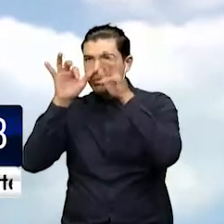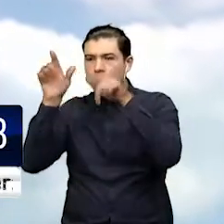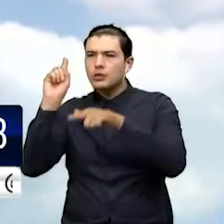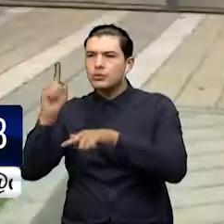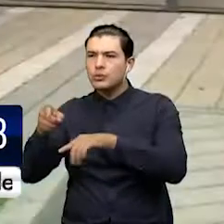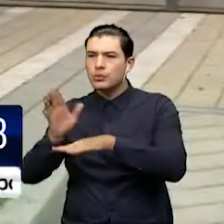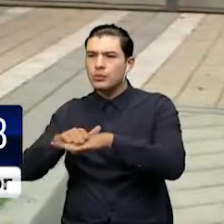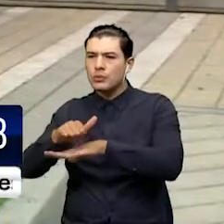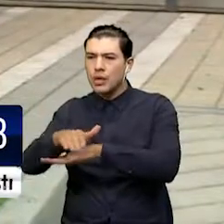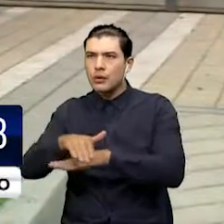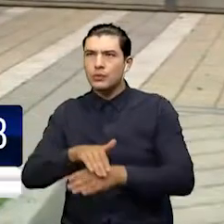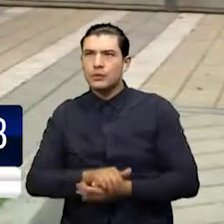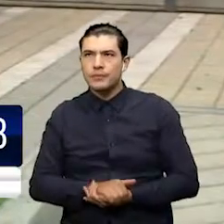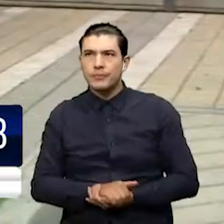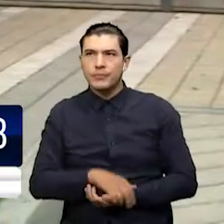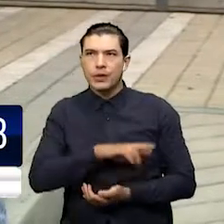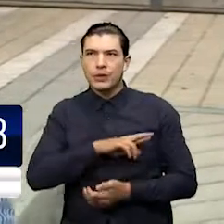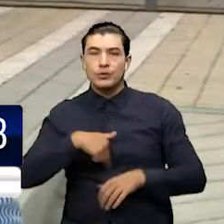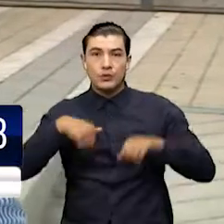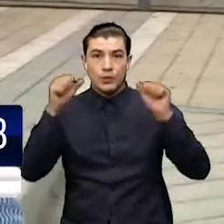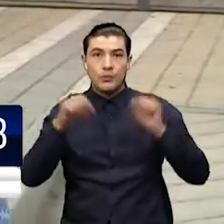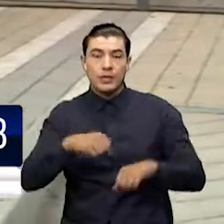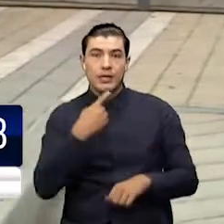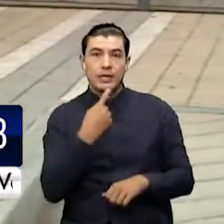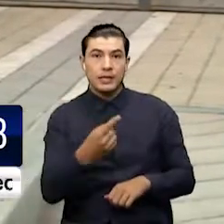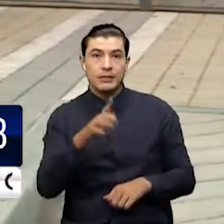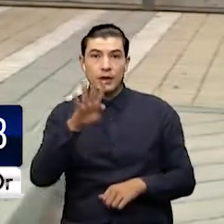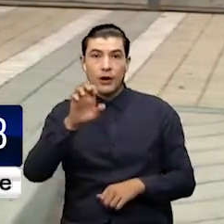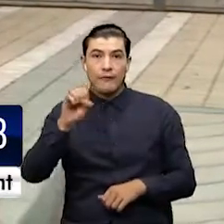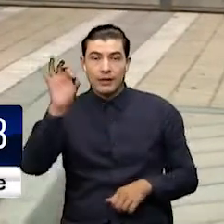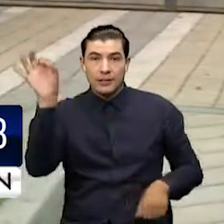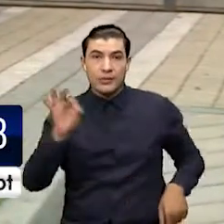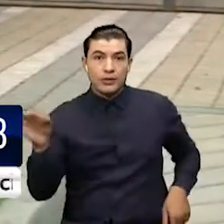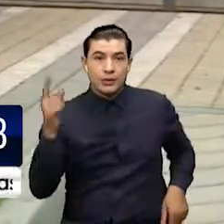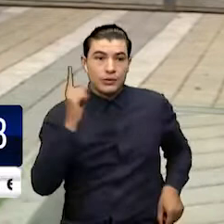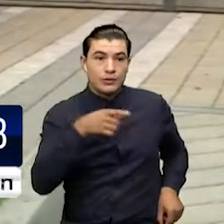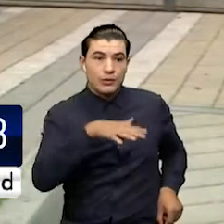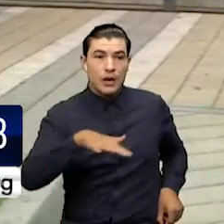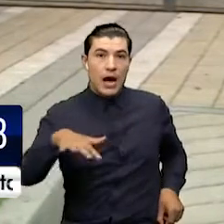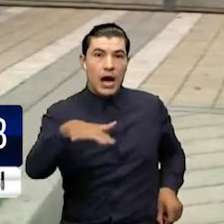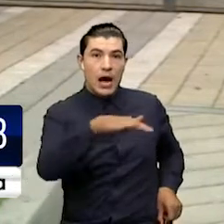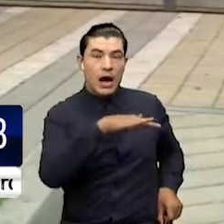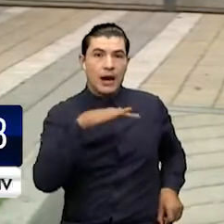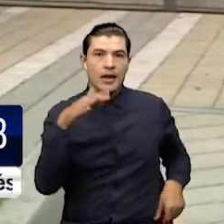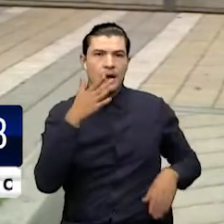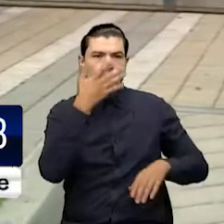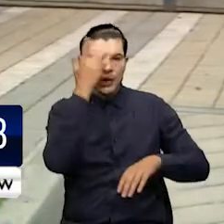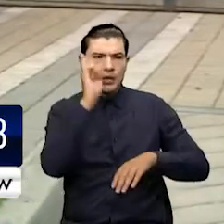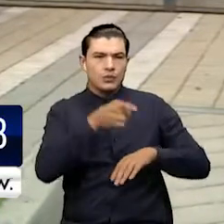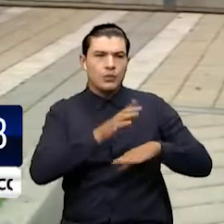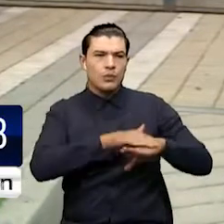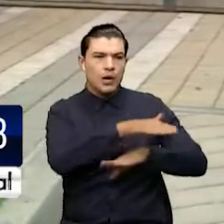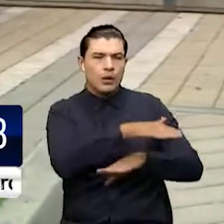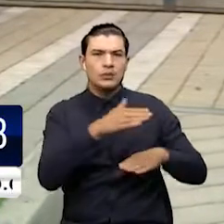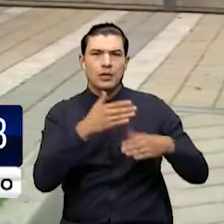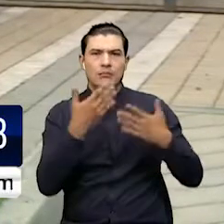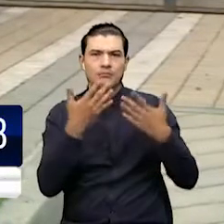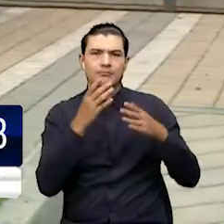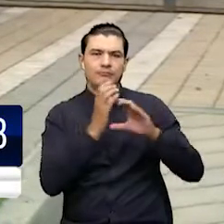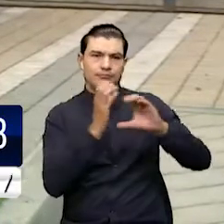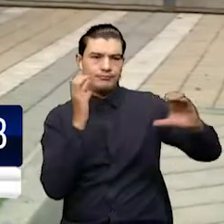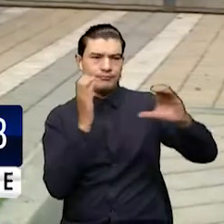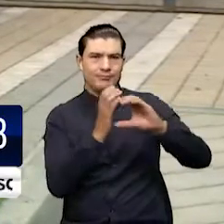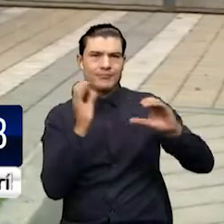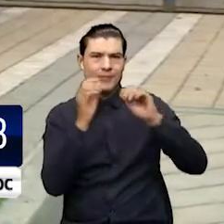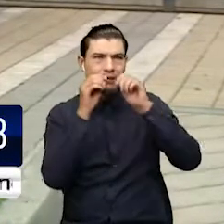causas podemos decir que el 90 por ciento de las emisiones que se están generando en el área metropolitana son producto del parque automotor de los